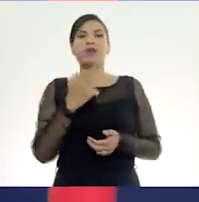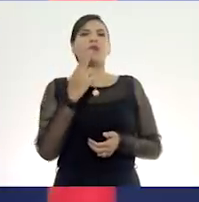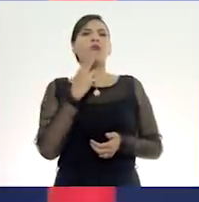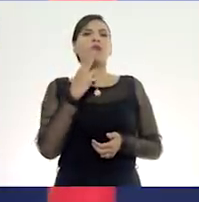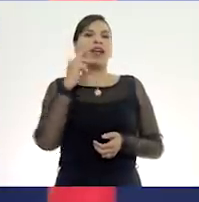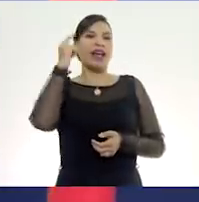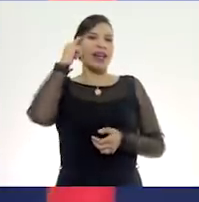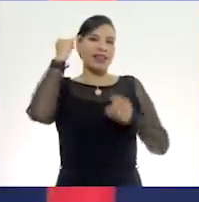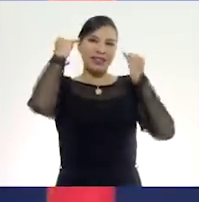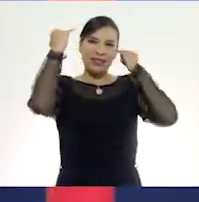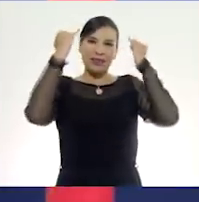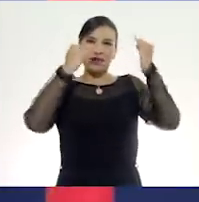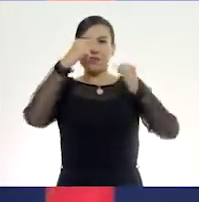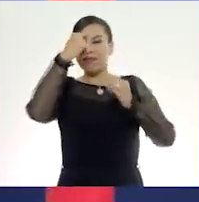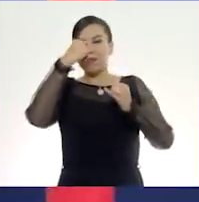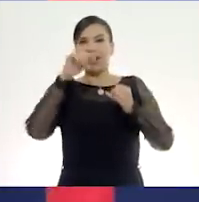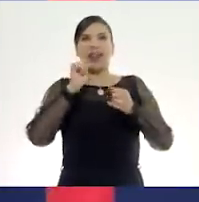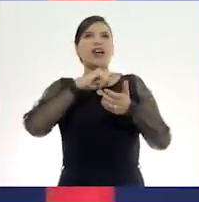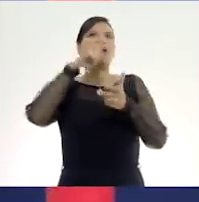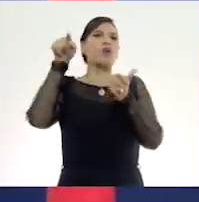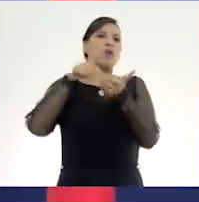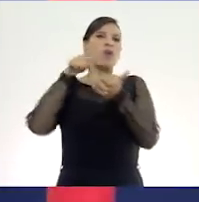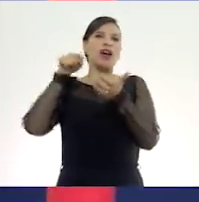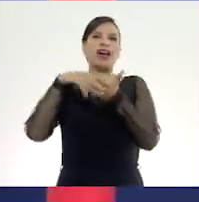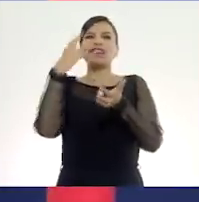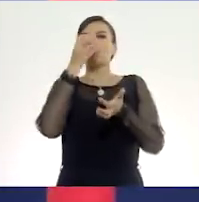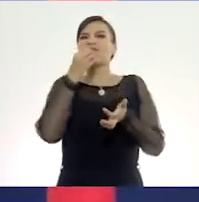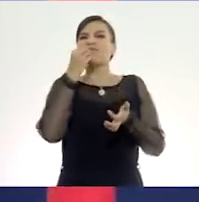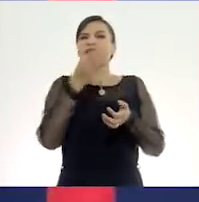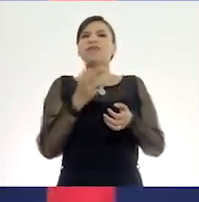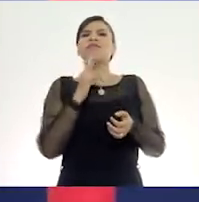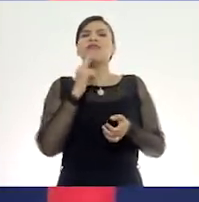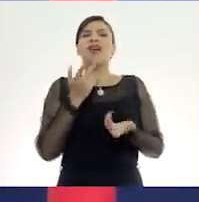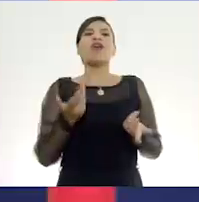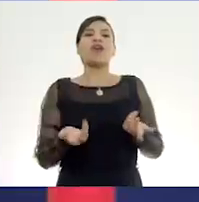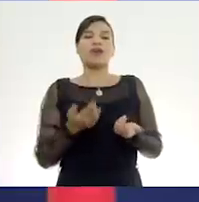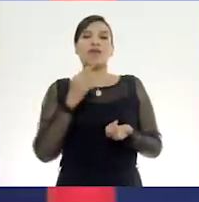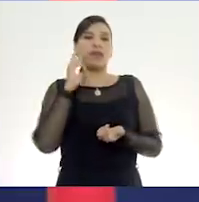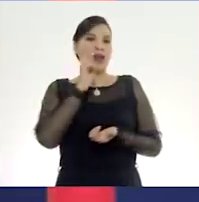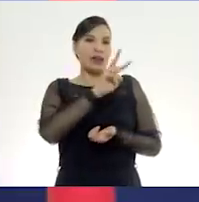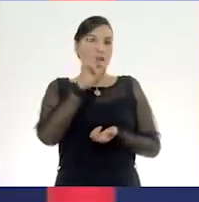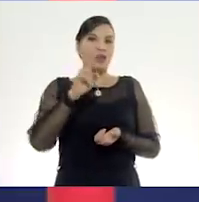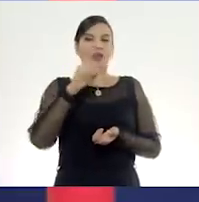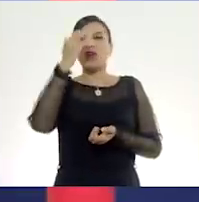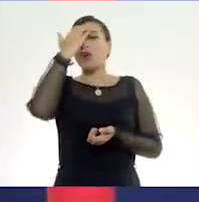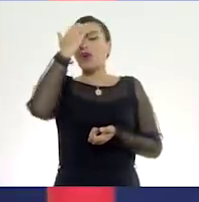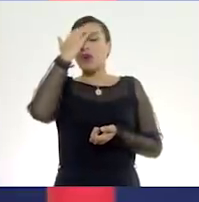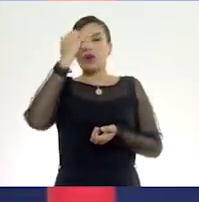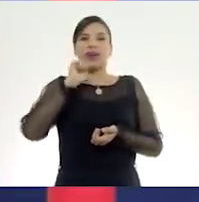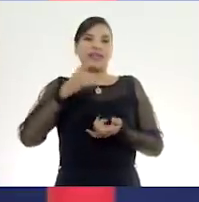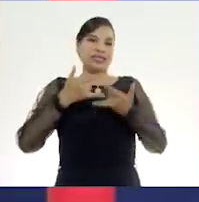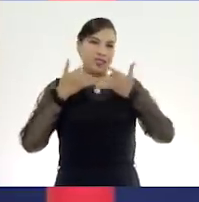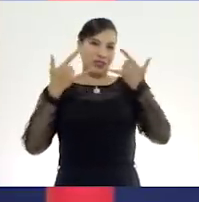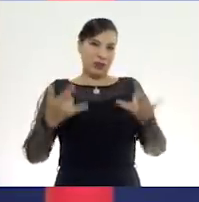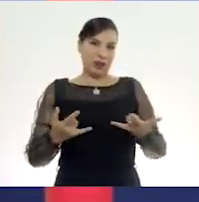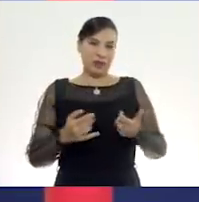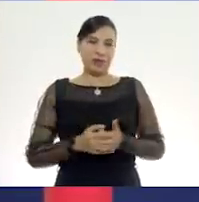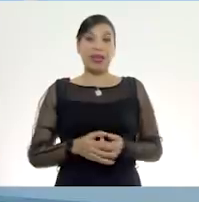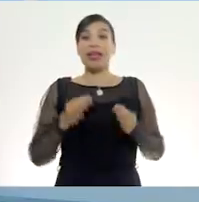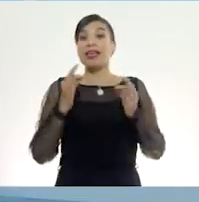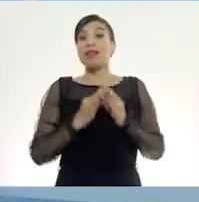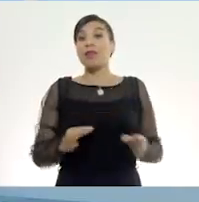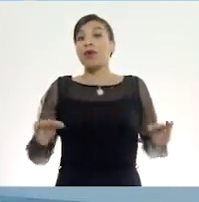mi imaginación para que me lleve a lugares extraordinarios. Y qué mejor que nos lleve para conocer nuestra historia. Y es